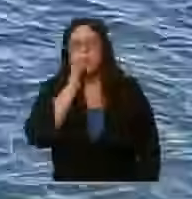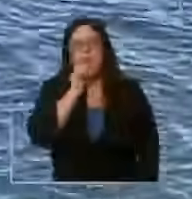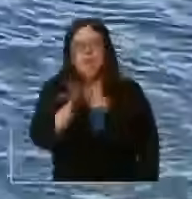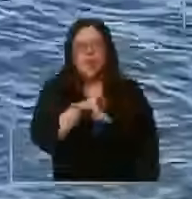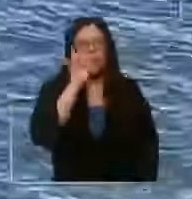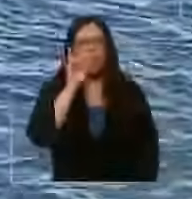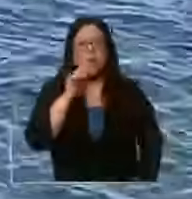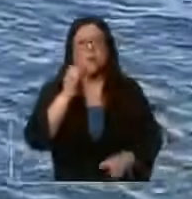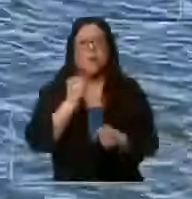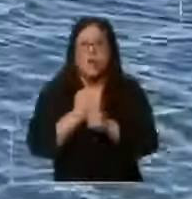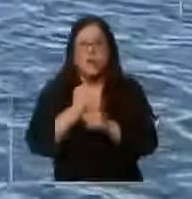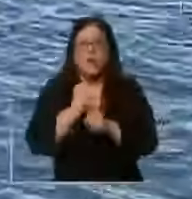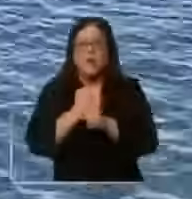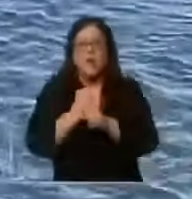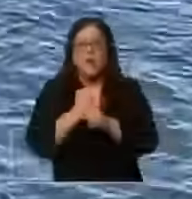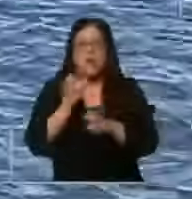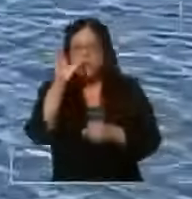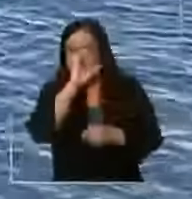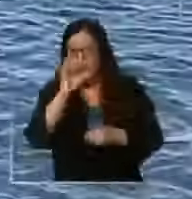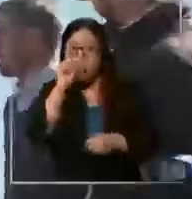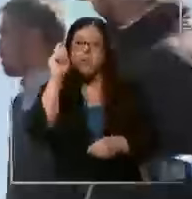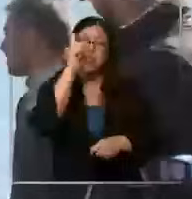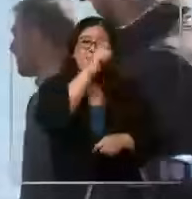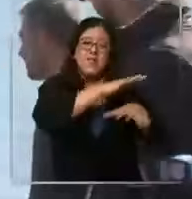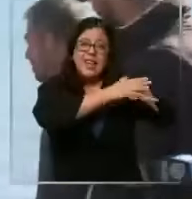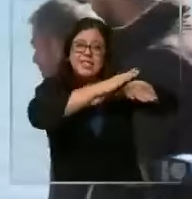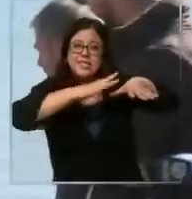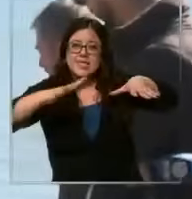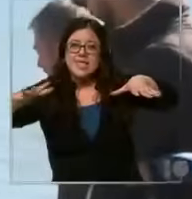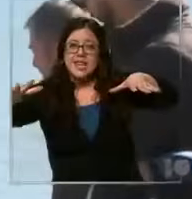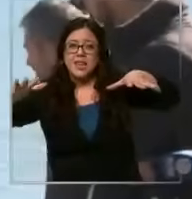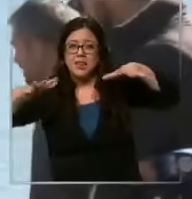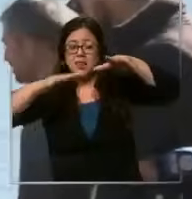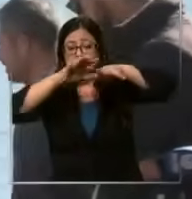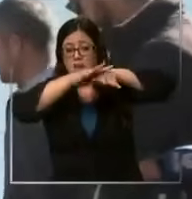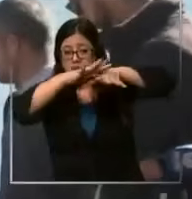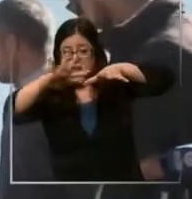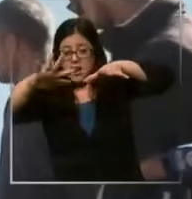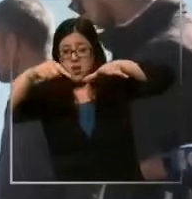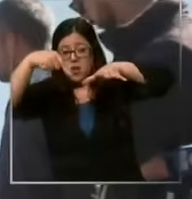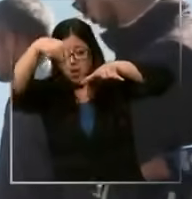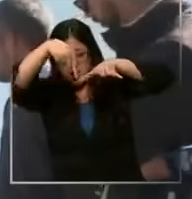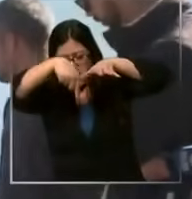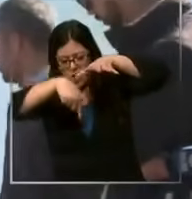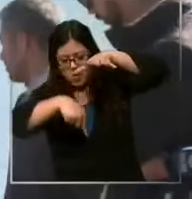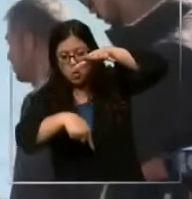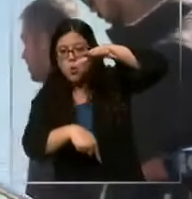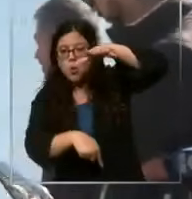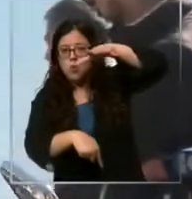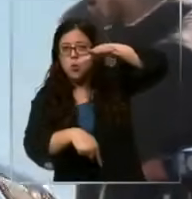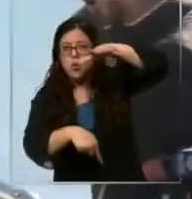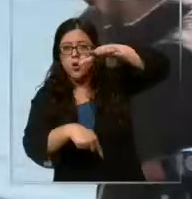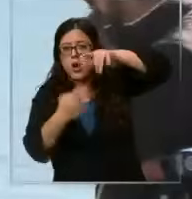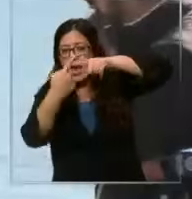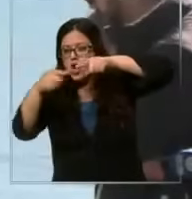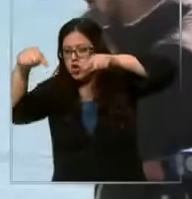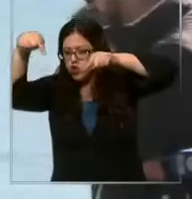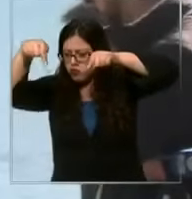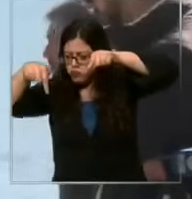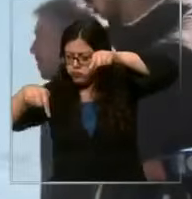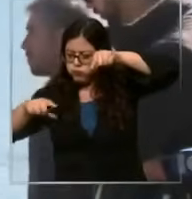momento, las labores de búsqueda son bien complicadas en el lecho porque el fondo es bastante profundo en unos sectores, en otros muy